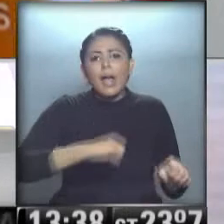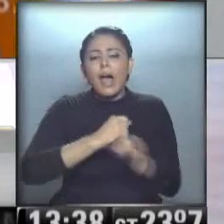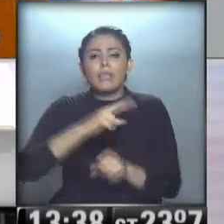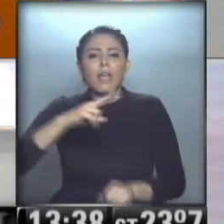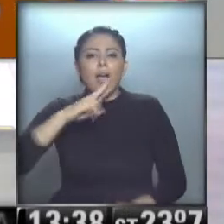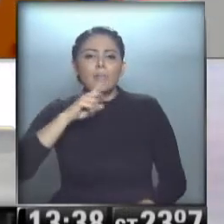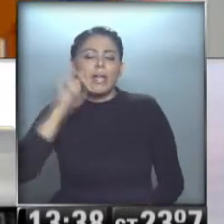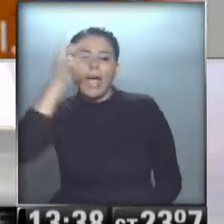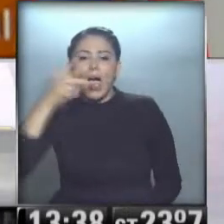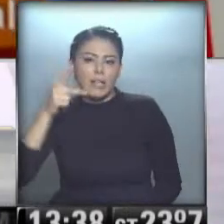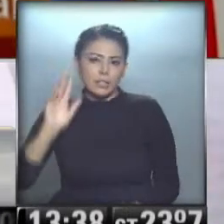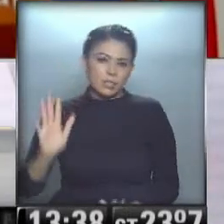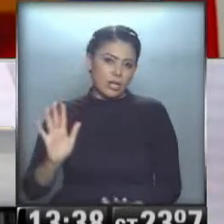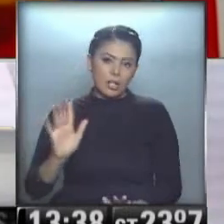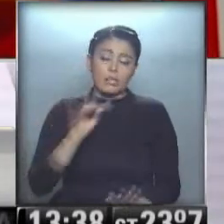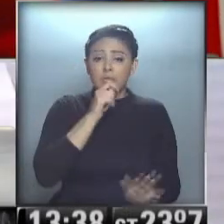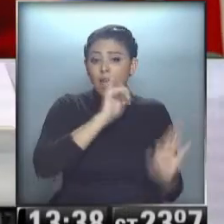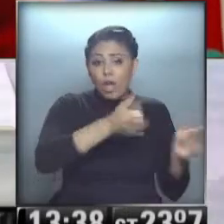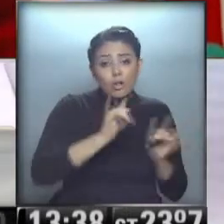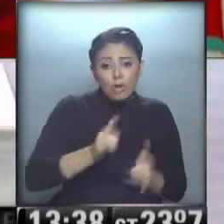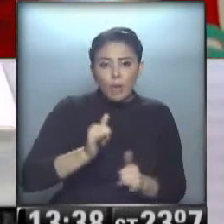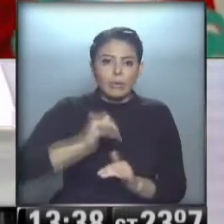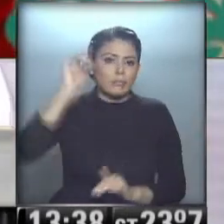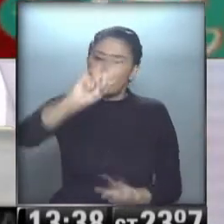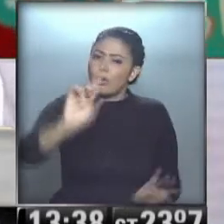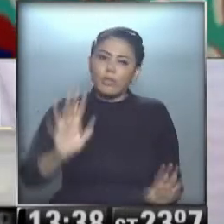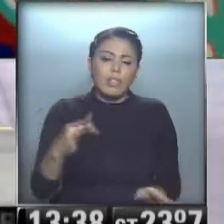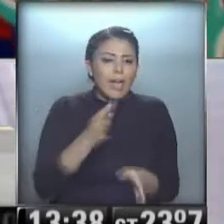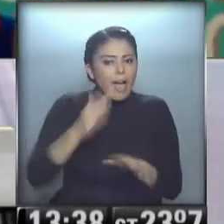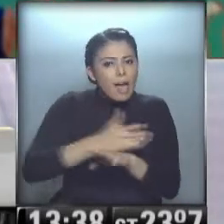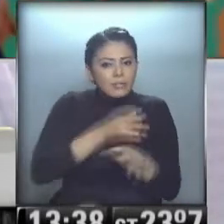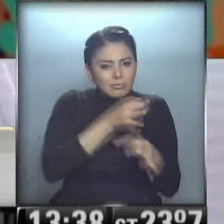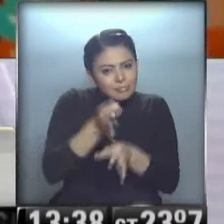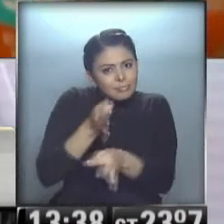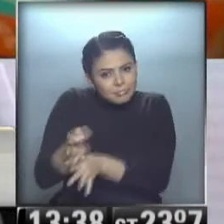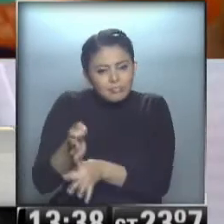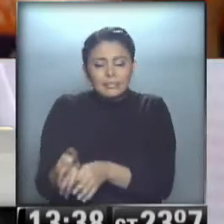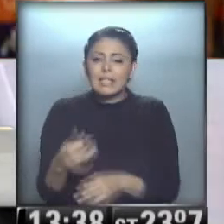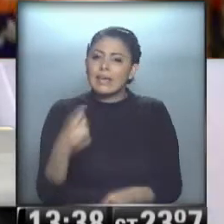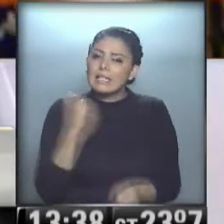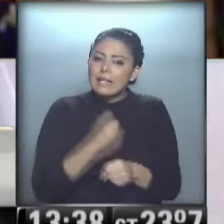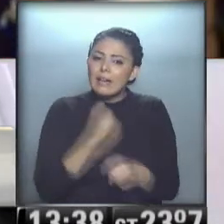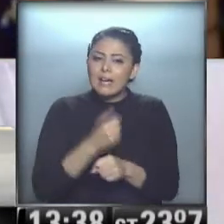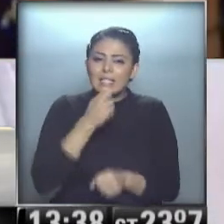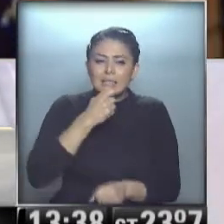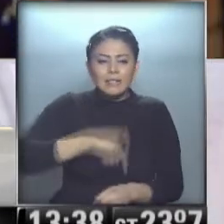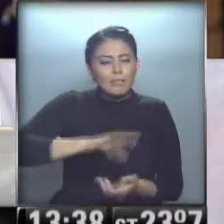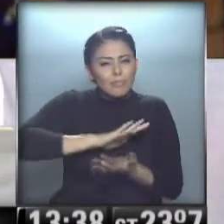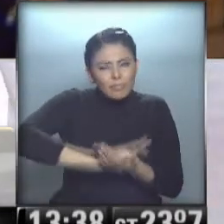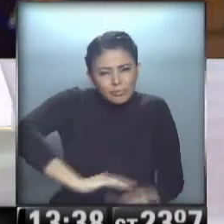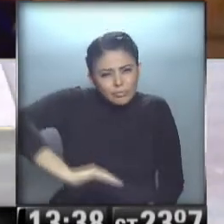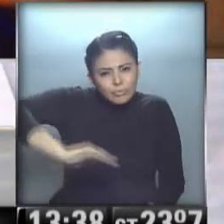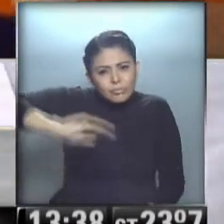vih los jóvenes avanzados y creo que hay que trabajar desde muy desde las bases para